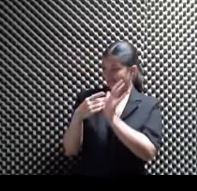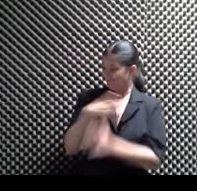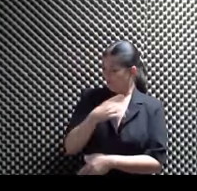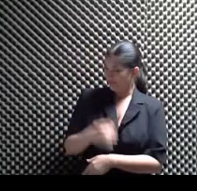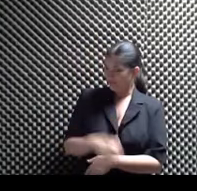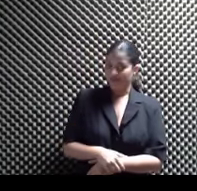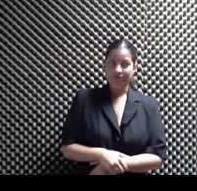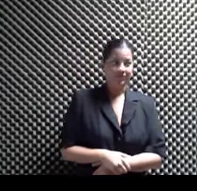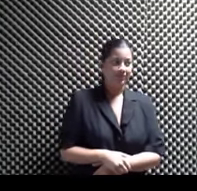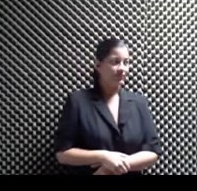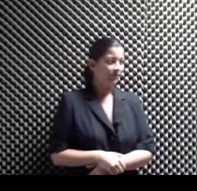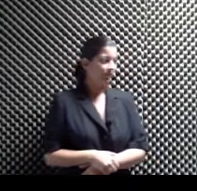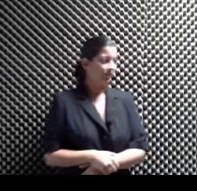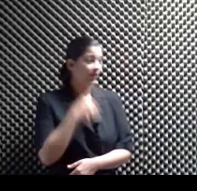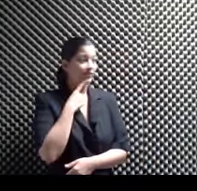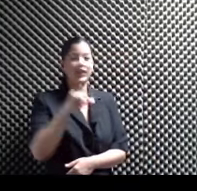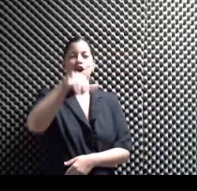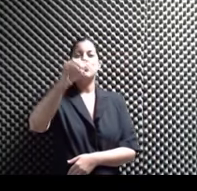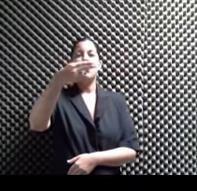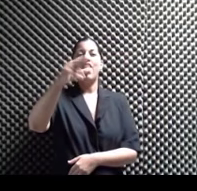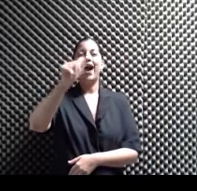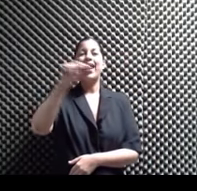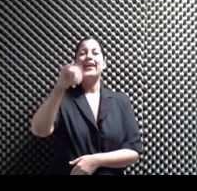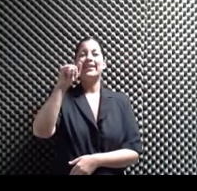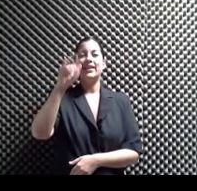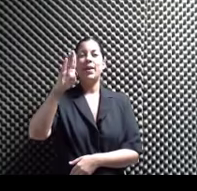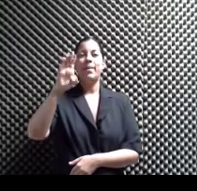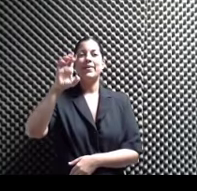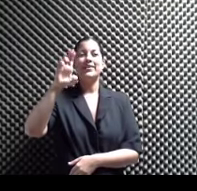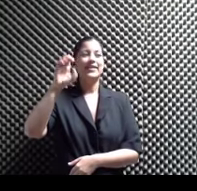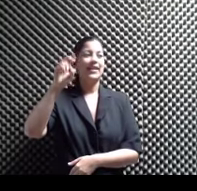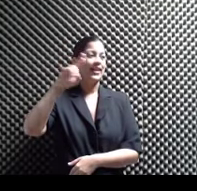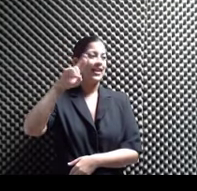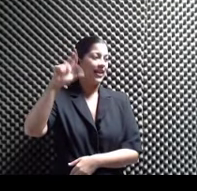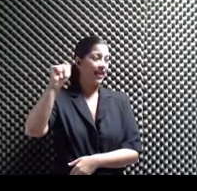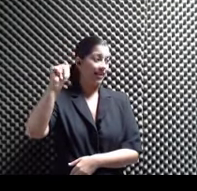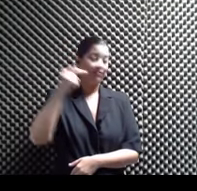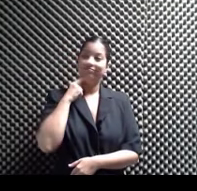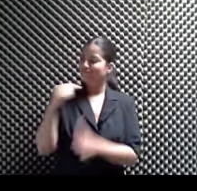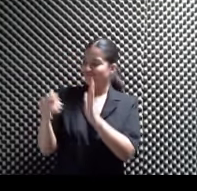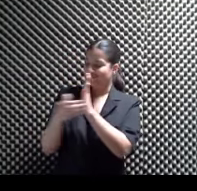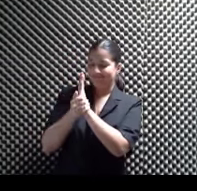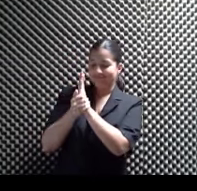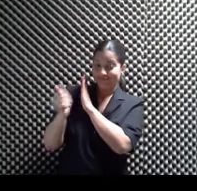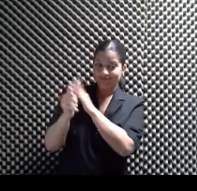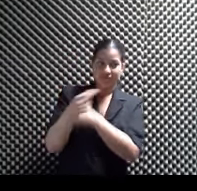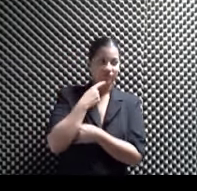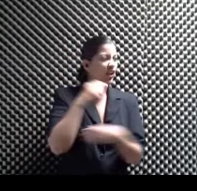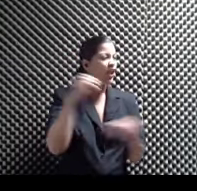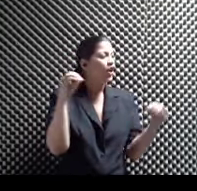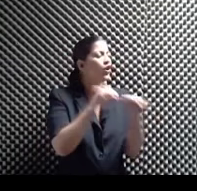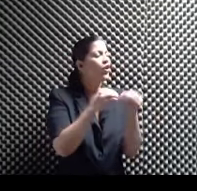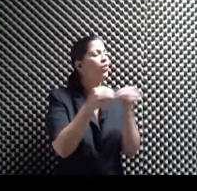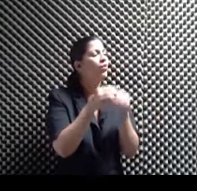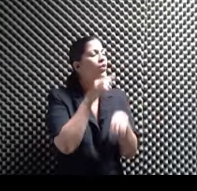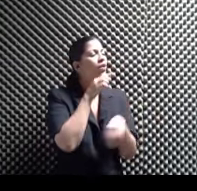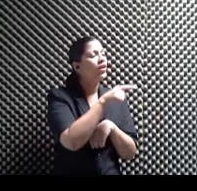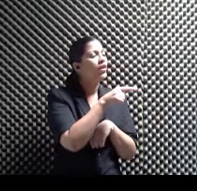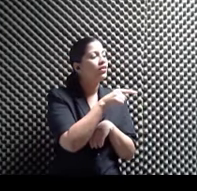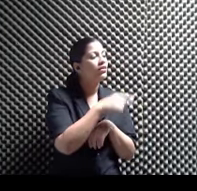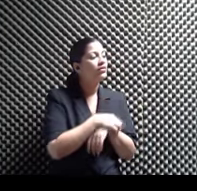Johanny Becerra Ah Hay talento Hay talento La familia Adivina Qué número Fue este disco En los